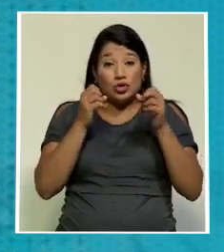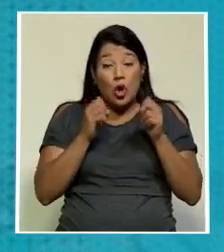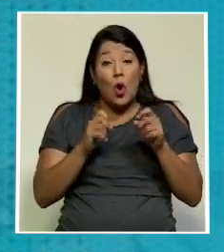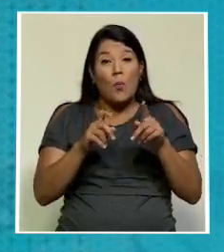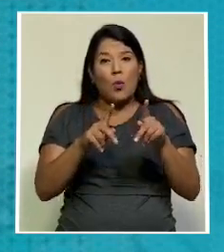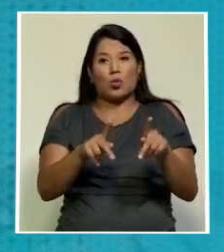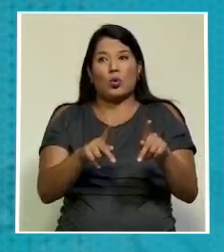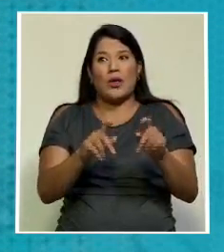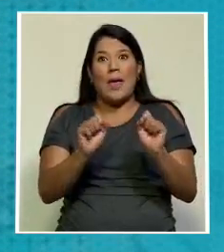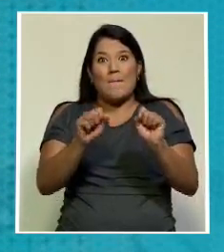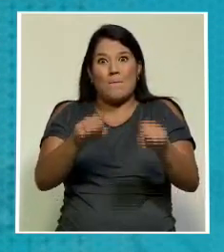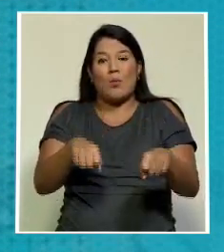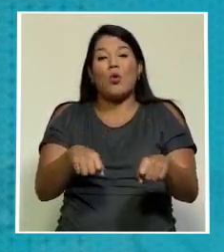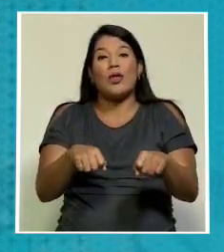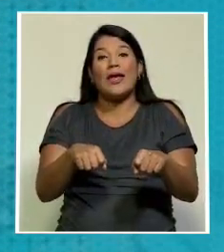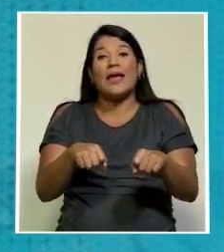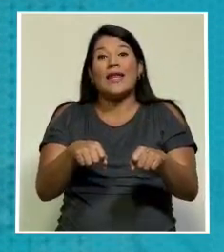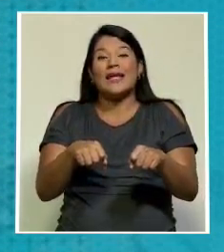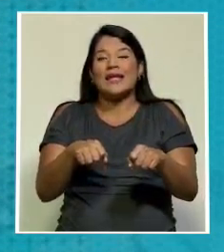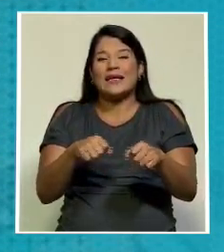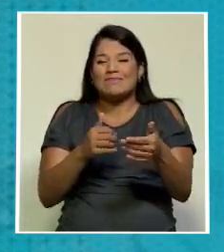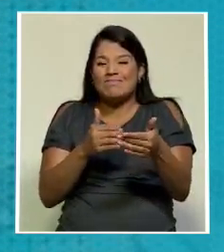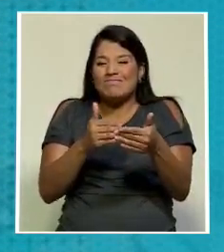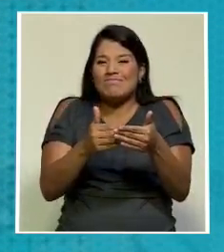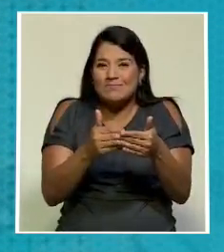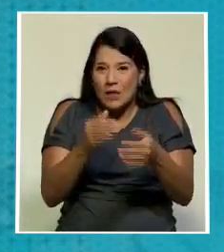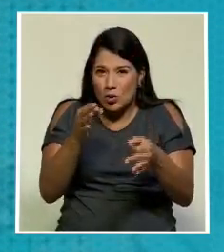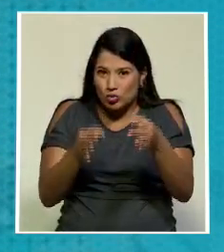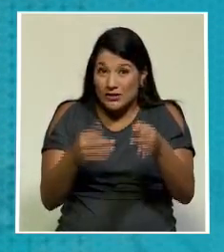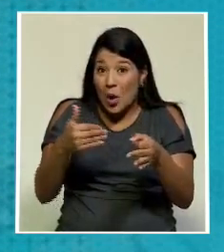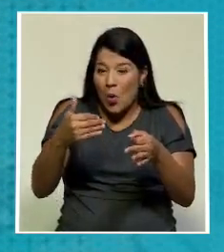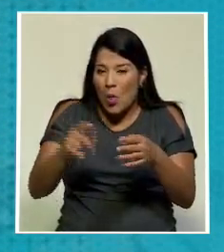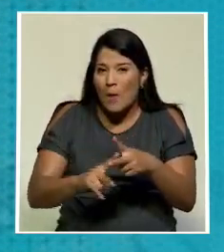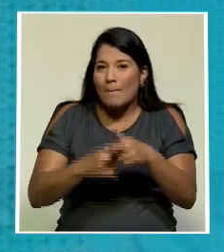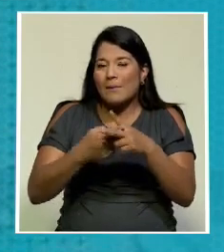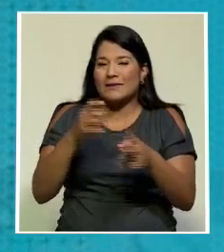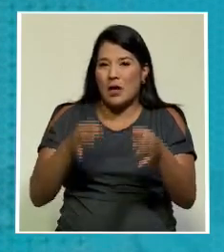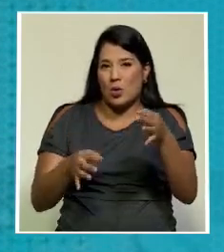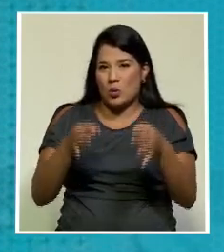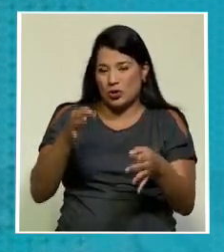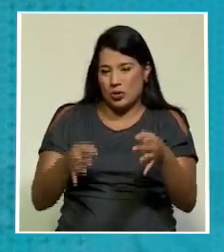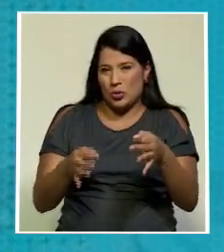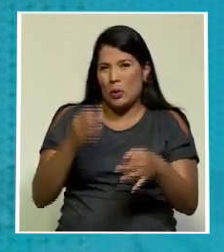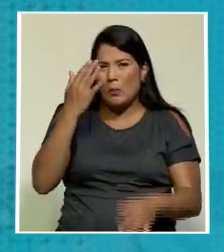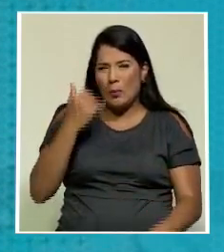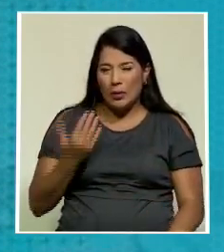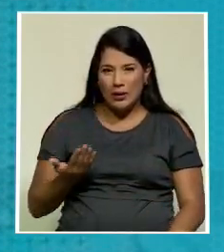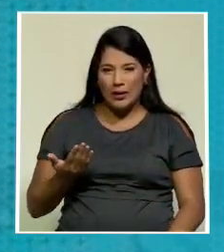esa justicia a partir de que se eleva a juicio, porque no es